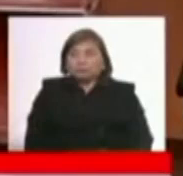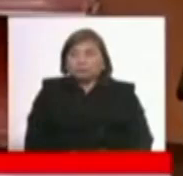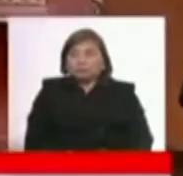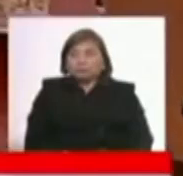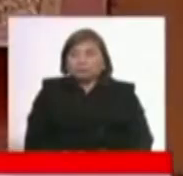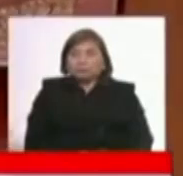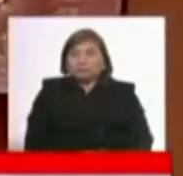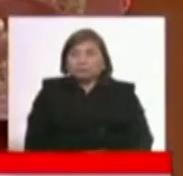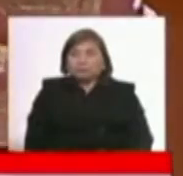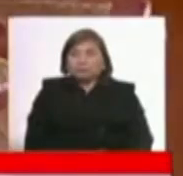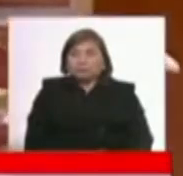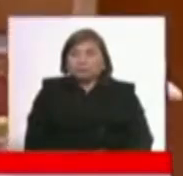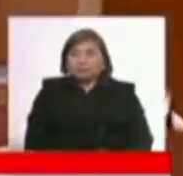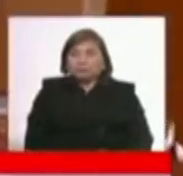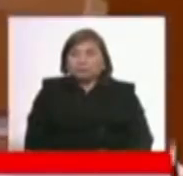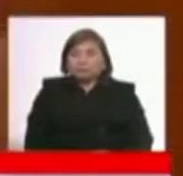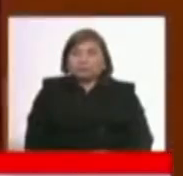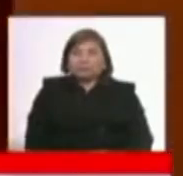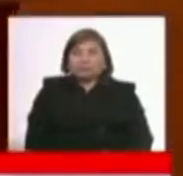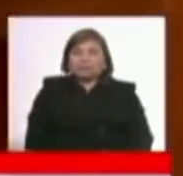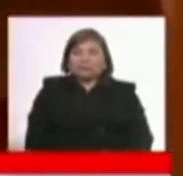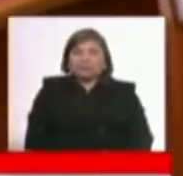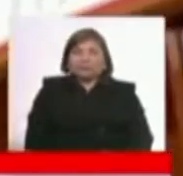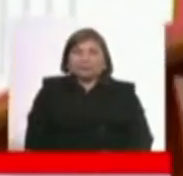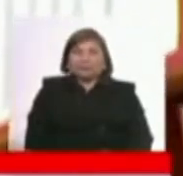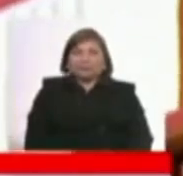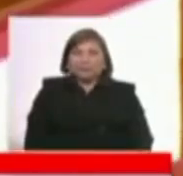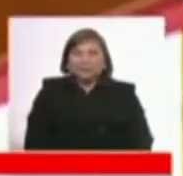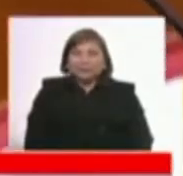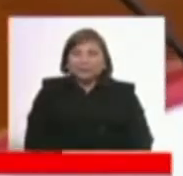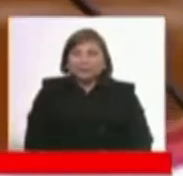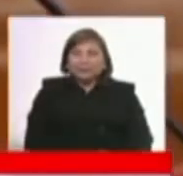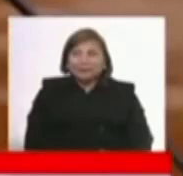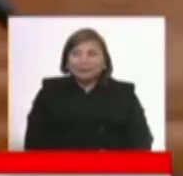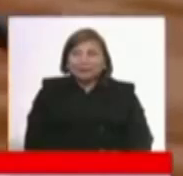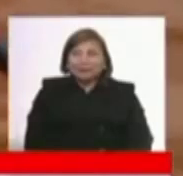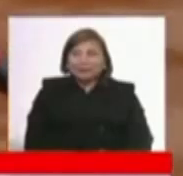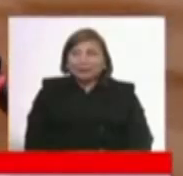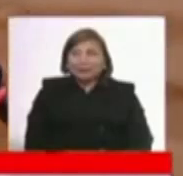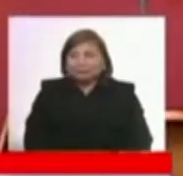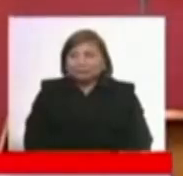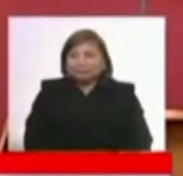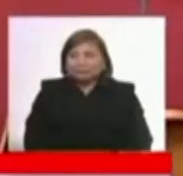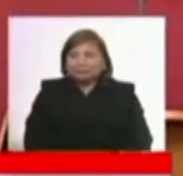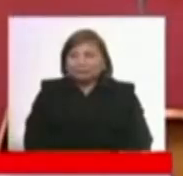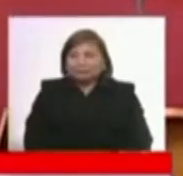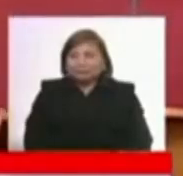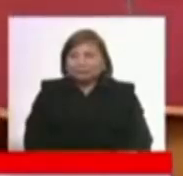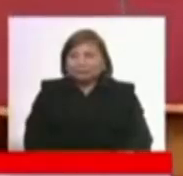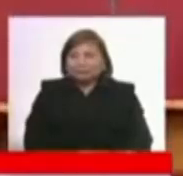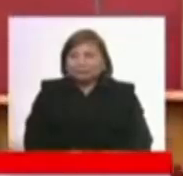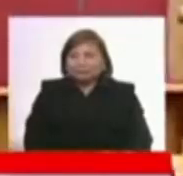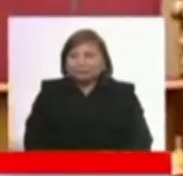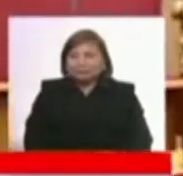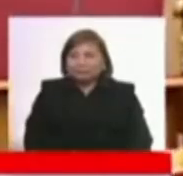el que comenzó con ese la oferta también a hacer ese esa a montarse en esa ola de indignación de odebrecht Entonces ahora